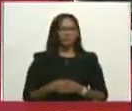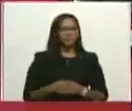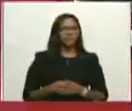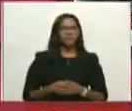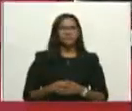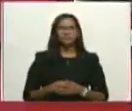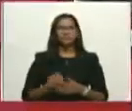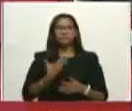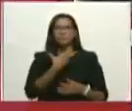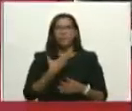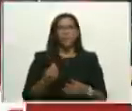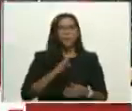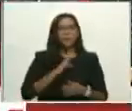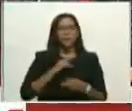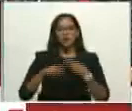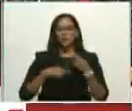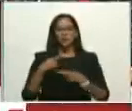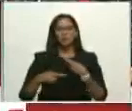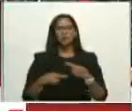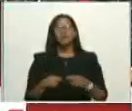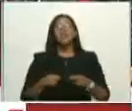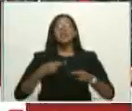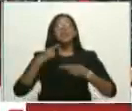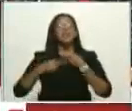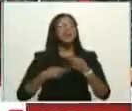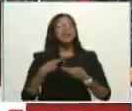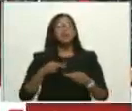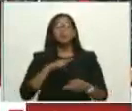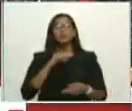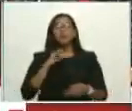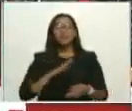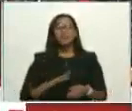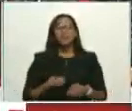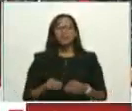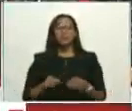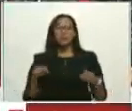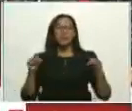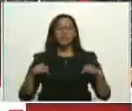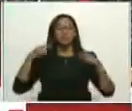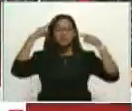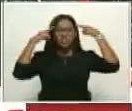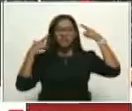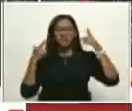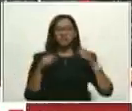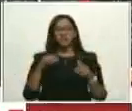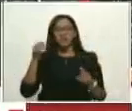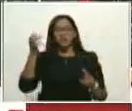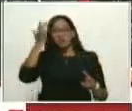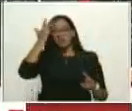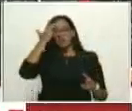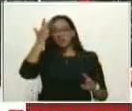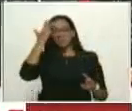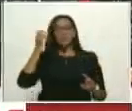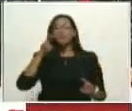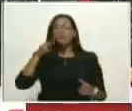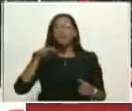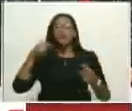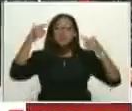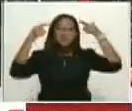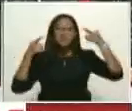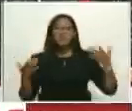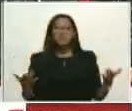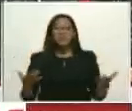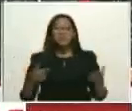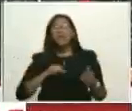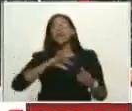No es parte de esta revolución. Uh-huh. La revolución no está, no es que este es un chavista, como dice, disfrazado, no, ese nunca fue chavista. El corrupto no